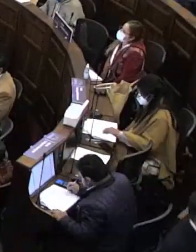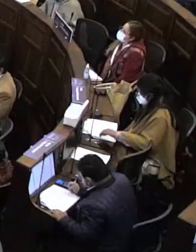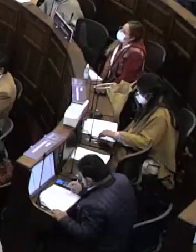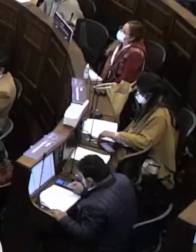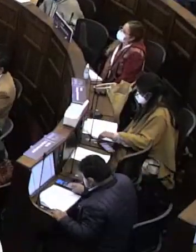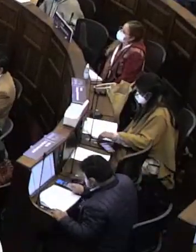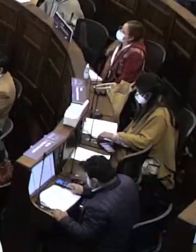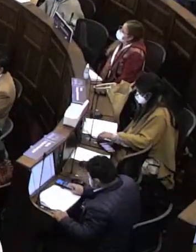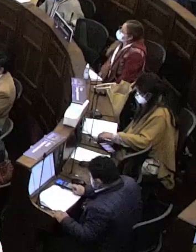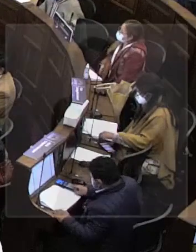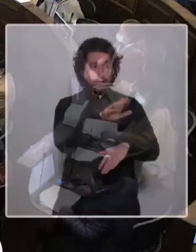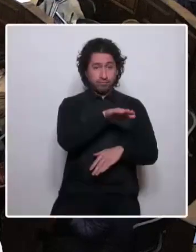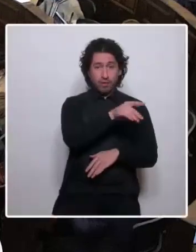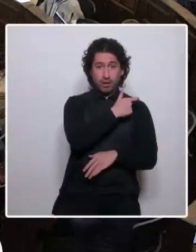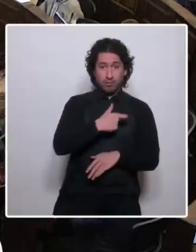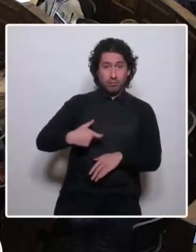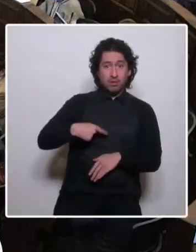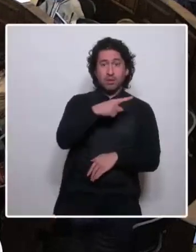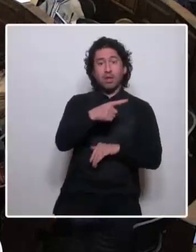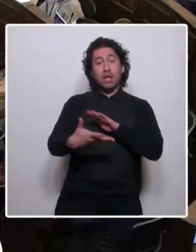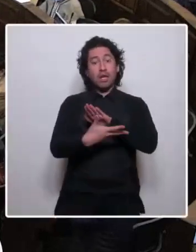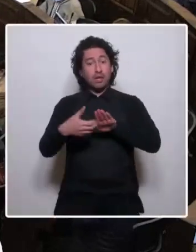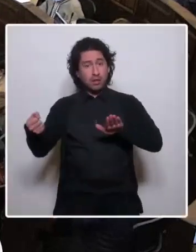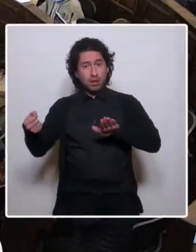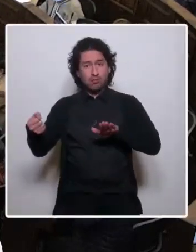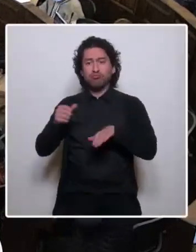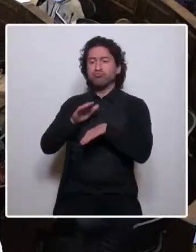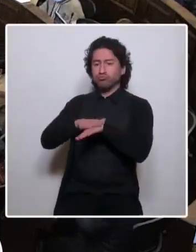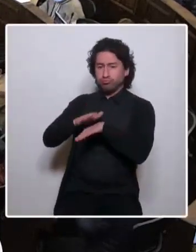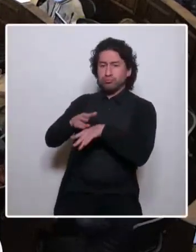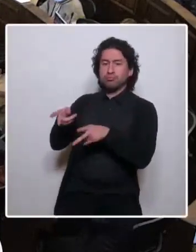Presidenta, se retira la indicación. Adelante.